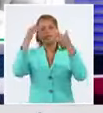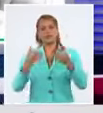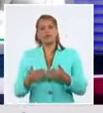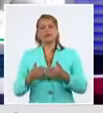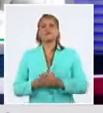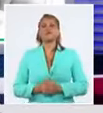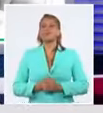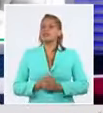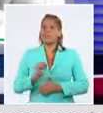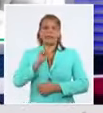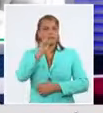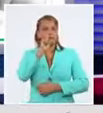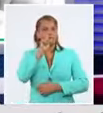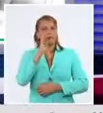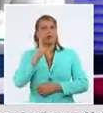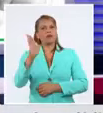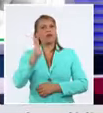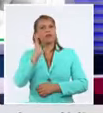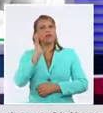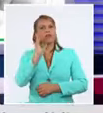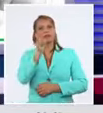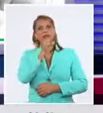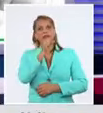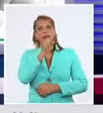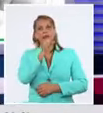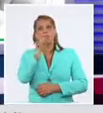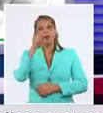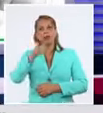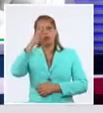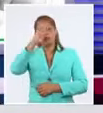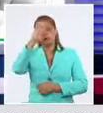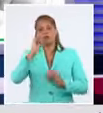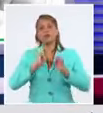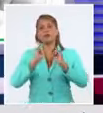ponemos punto final a nuestra transmisión. Hoy la Nación reportó